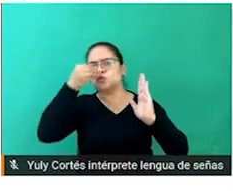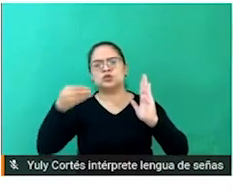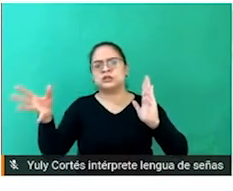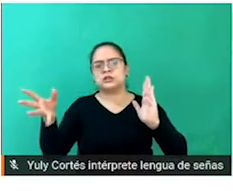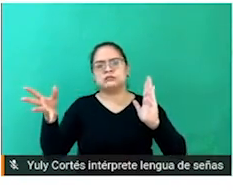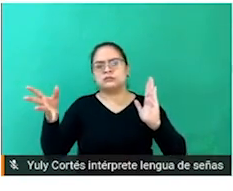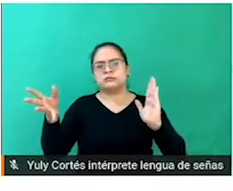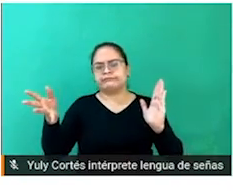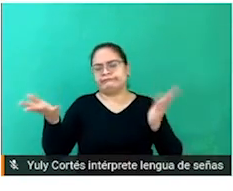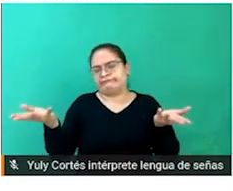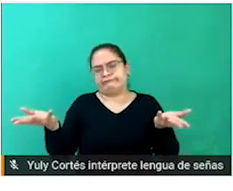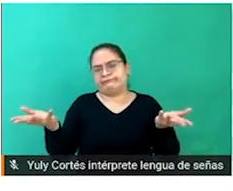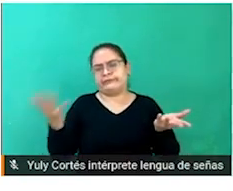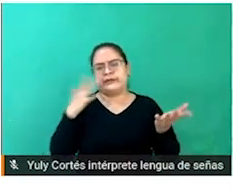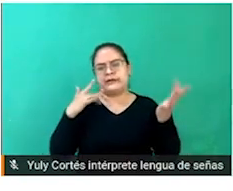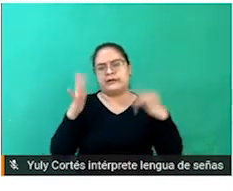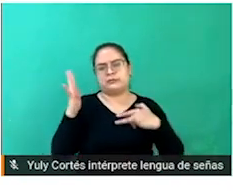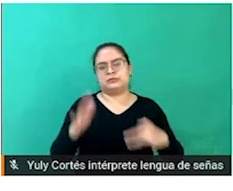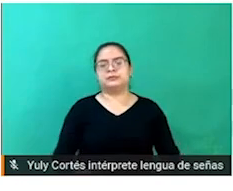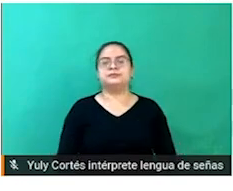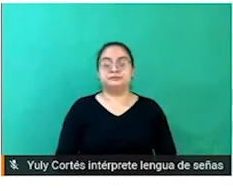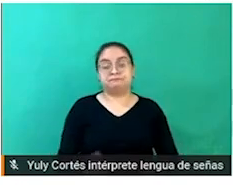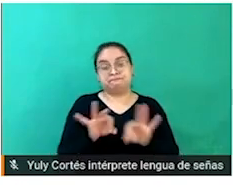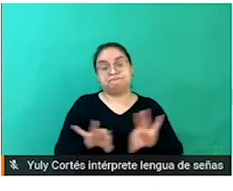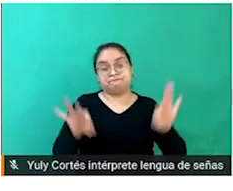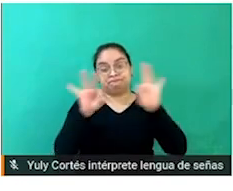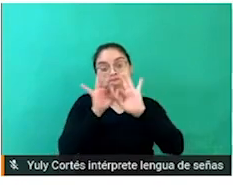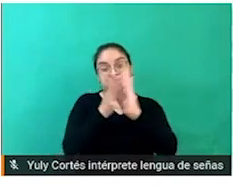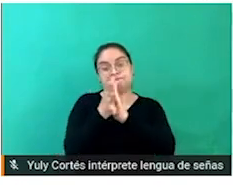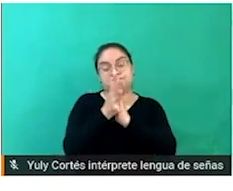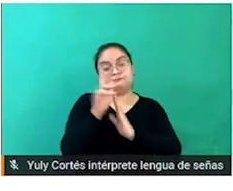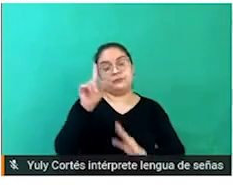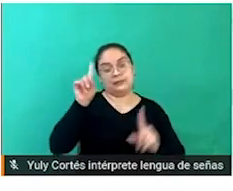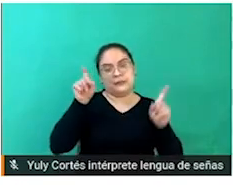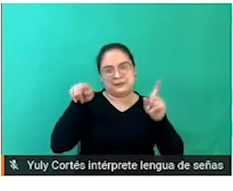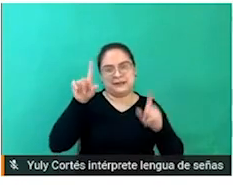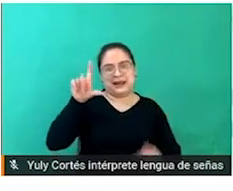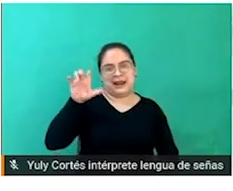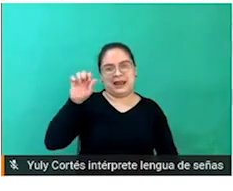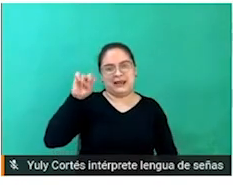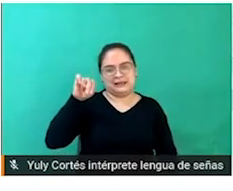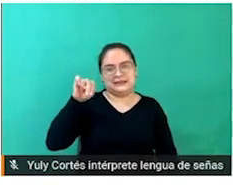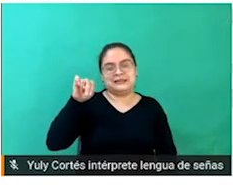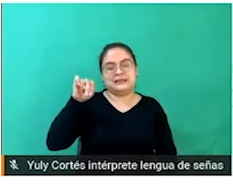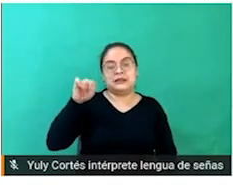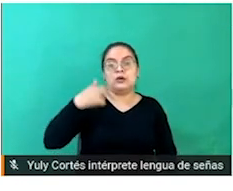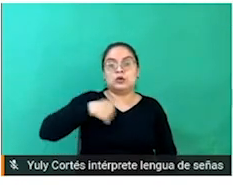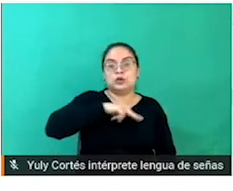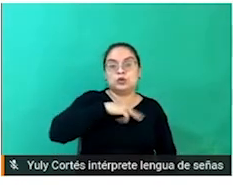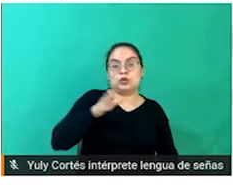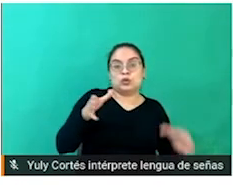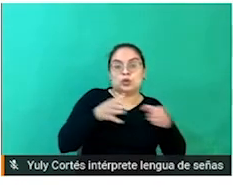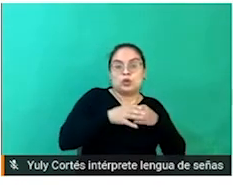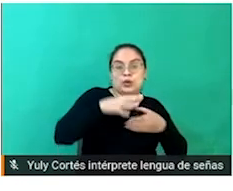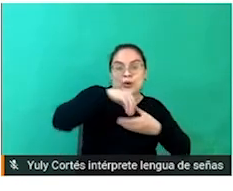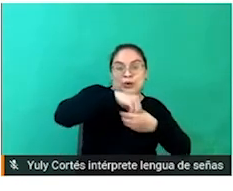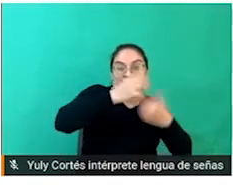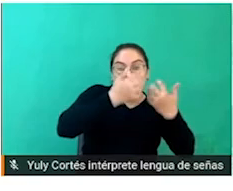de la planta. Muy importante es este tema. Nosotros inclusive dentro del grupo Bosch tenemos